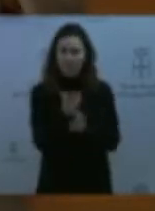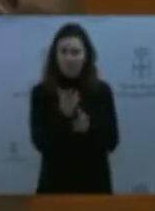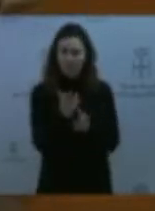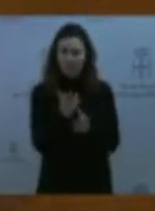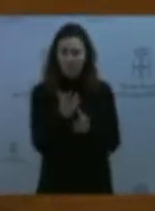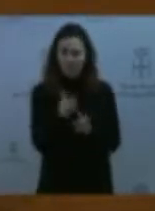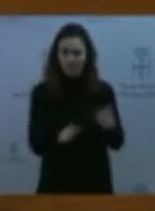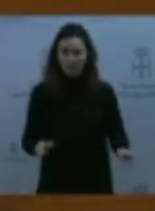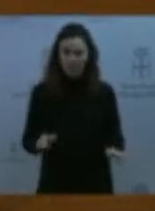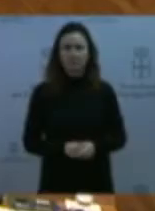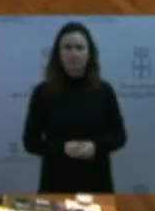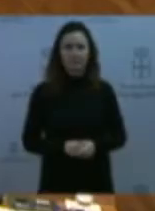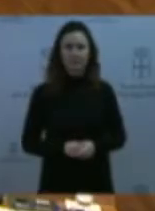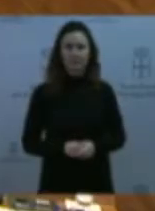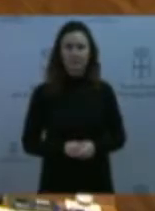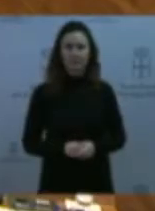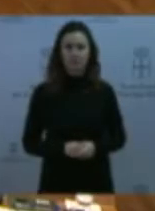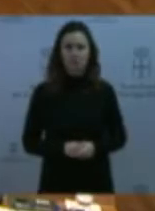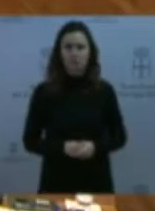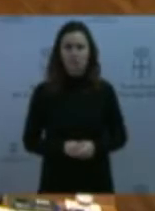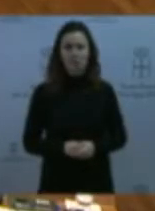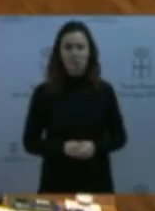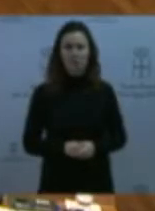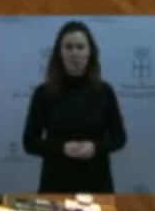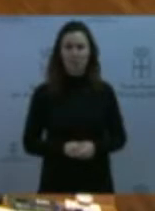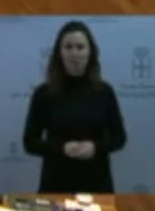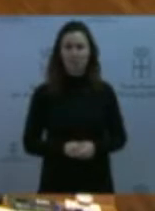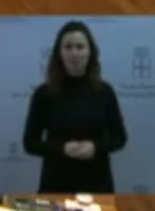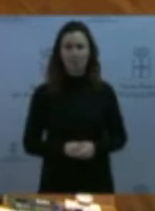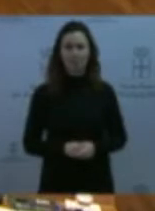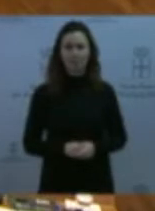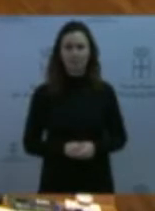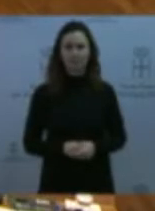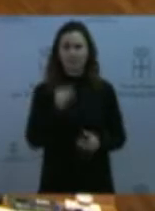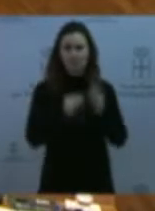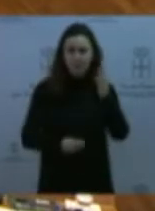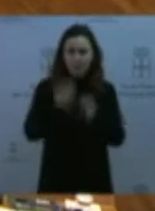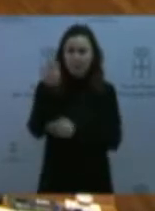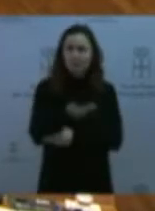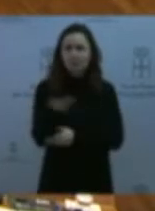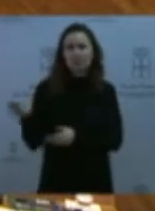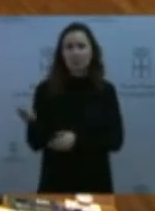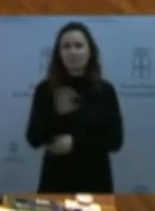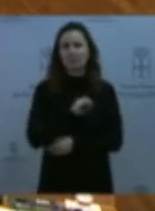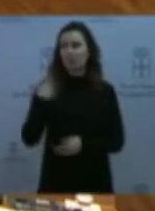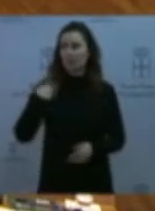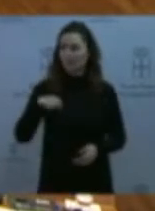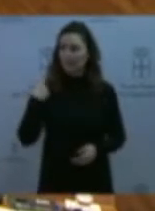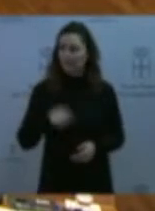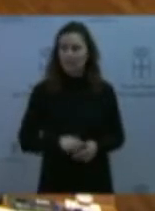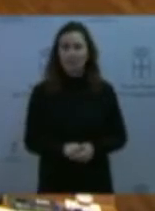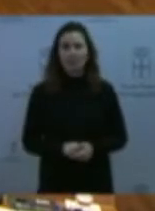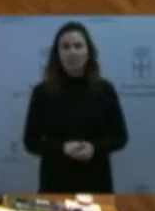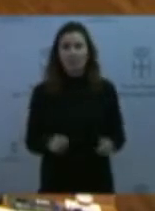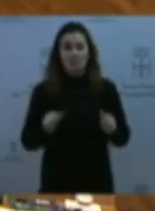Le dejo aquí por el momento. Buenos días, señorías, señor presidente. Comienza su interpelación la